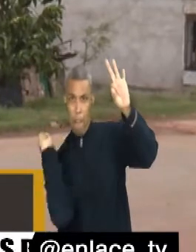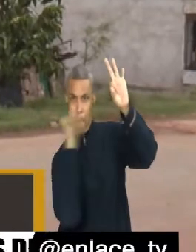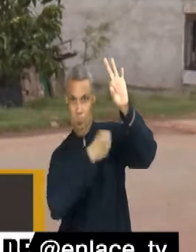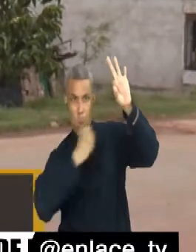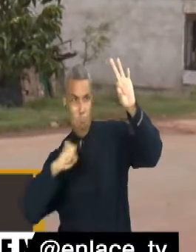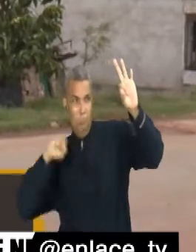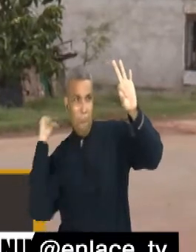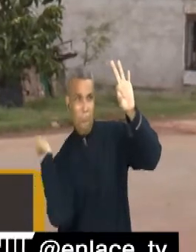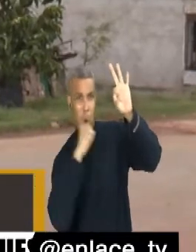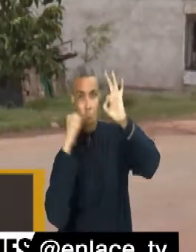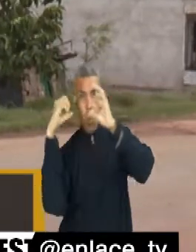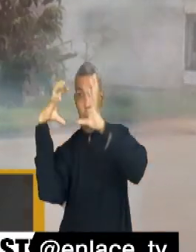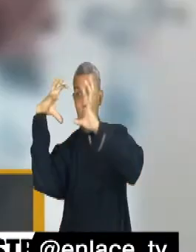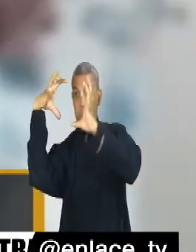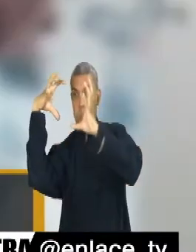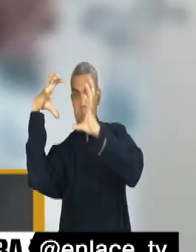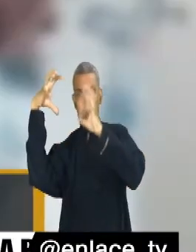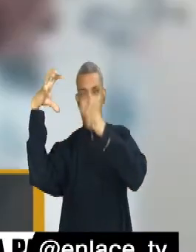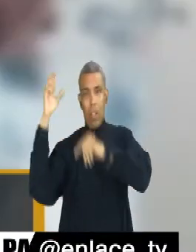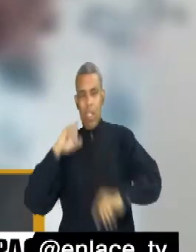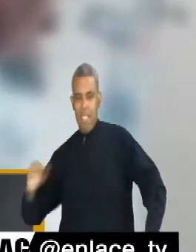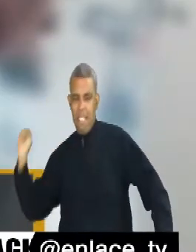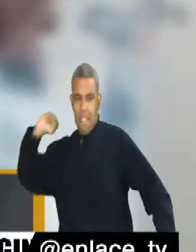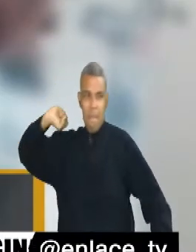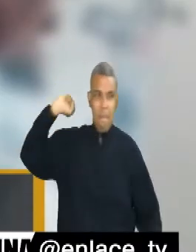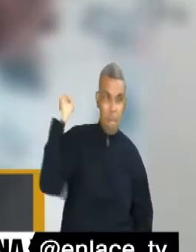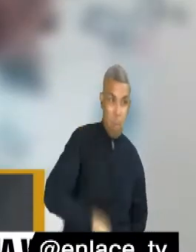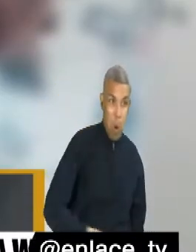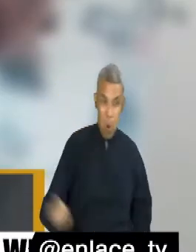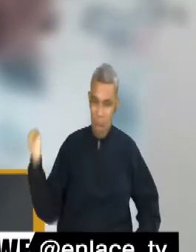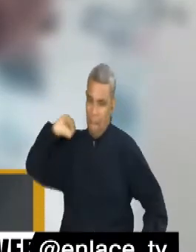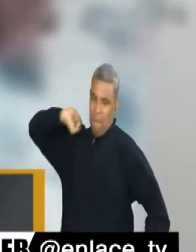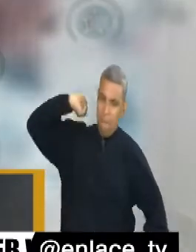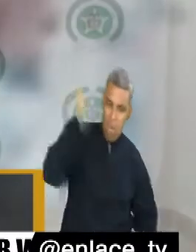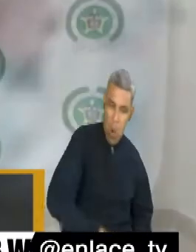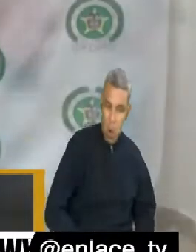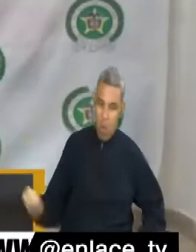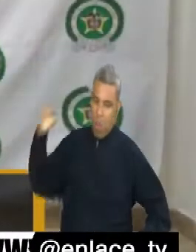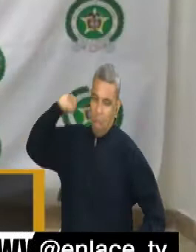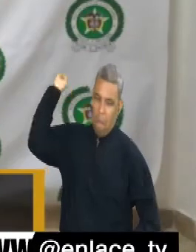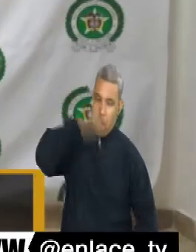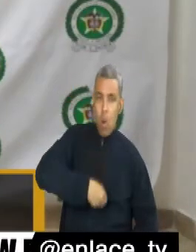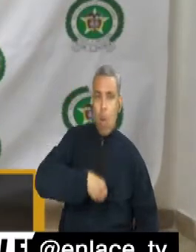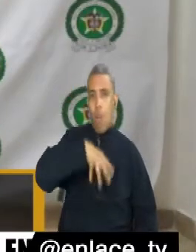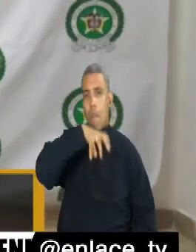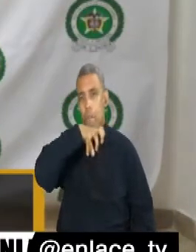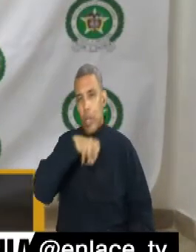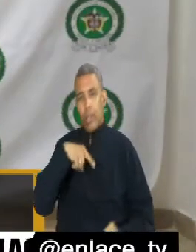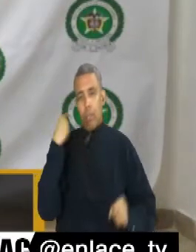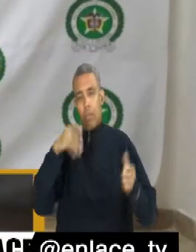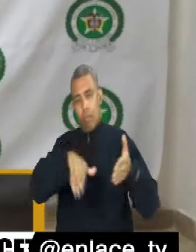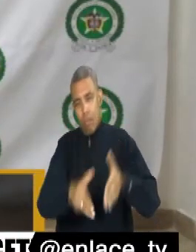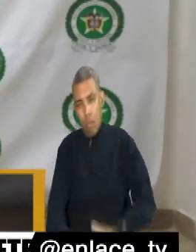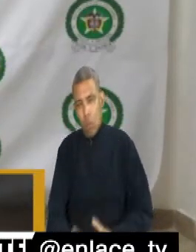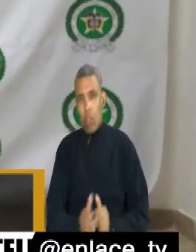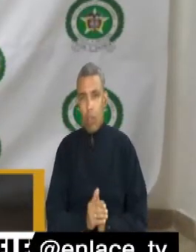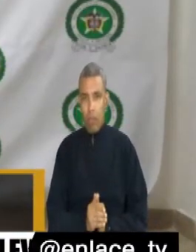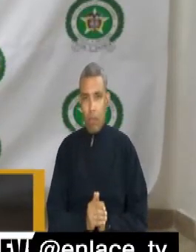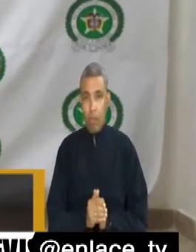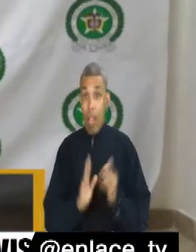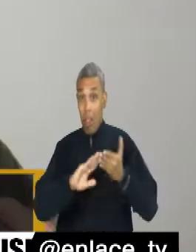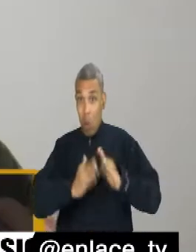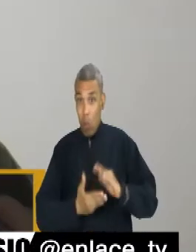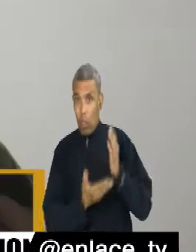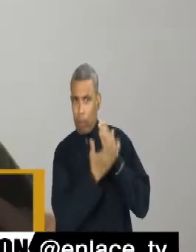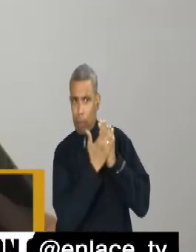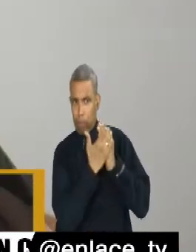de 24 años de edad habría matado de martillazos al canino. Esta persona fue capturada por las autoridades gracias a la denuncia de la